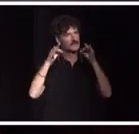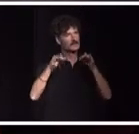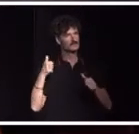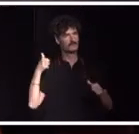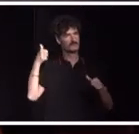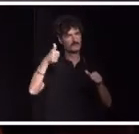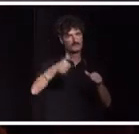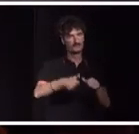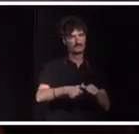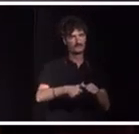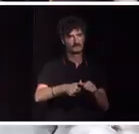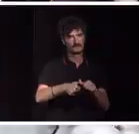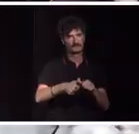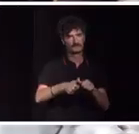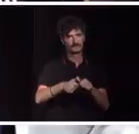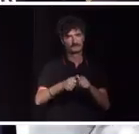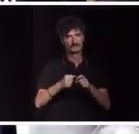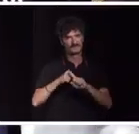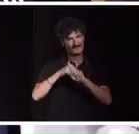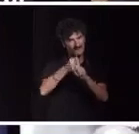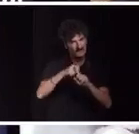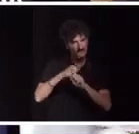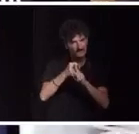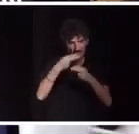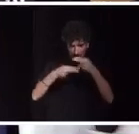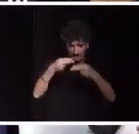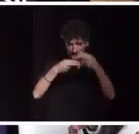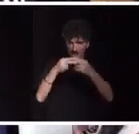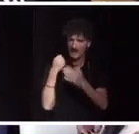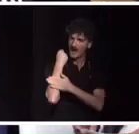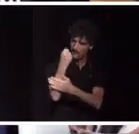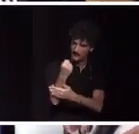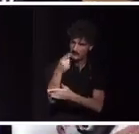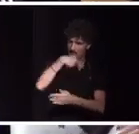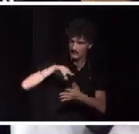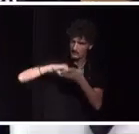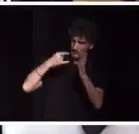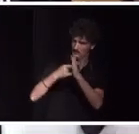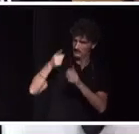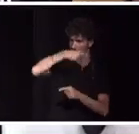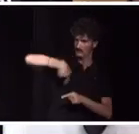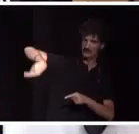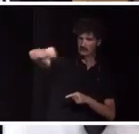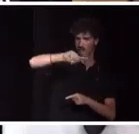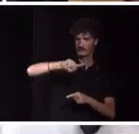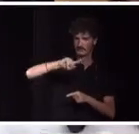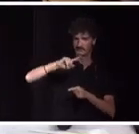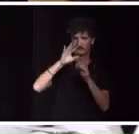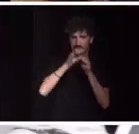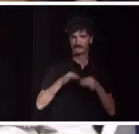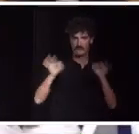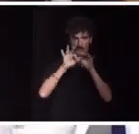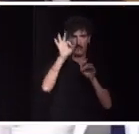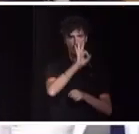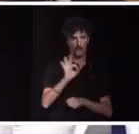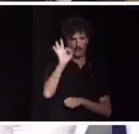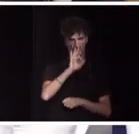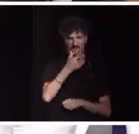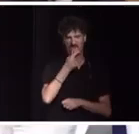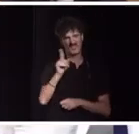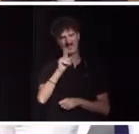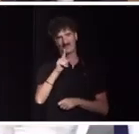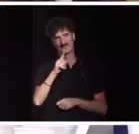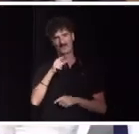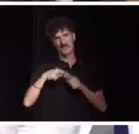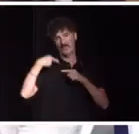por estar siempre empujando, construyendo y apoyando este proyecto colectivo que es Podemos. No es fácil hablar después